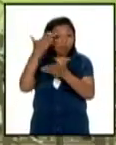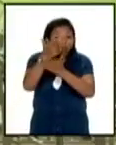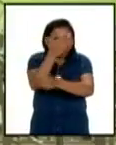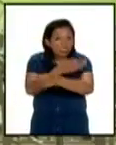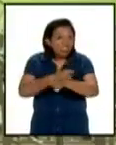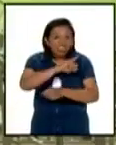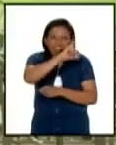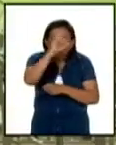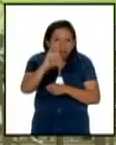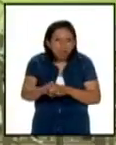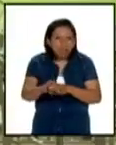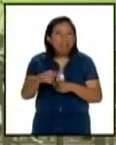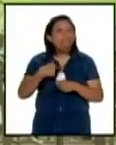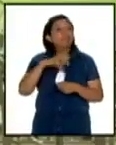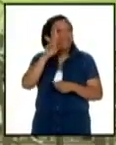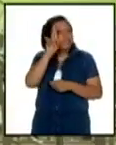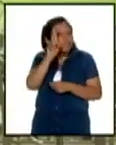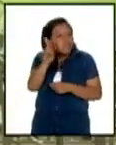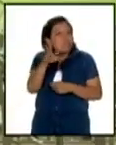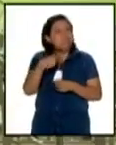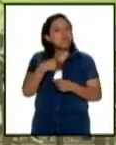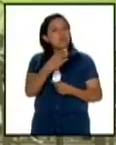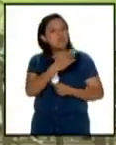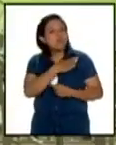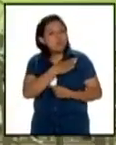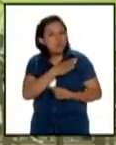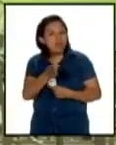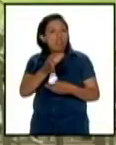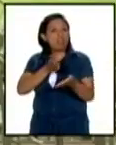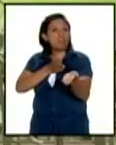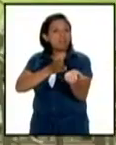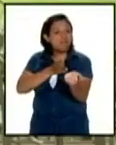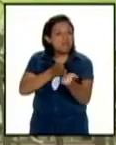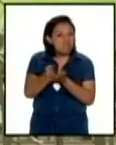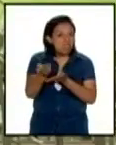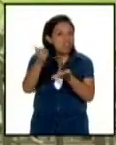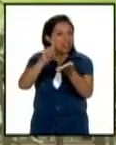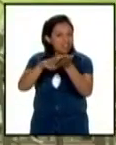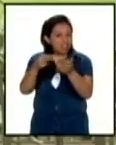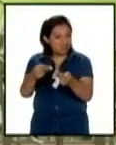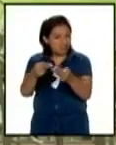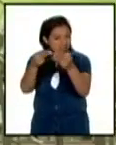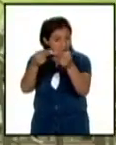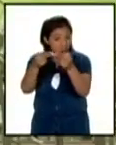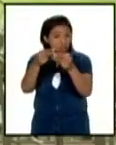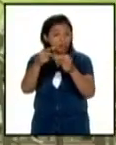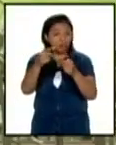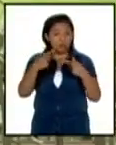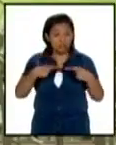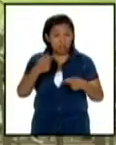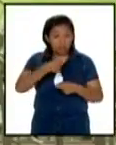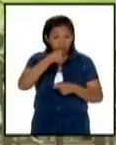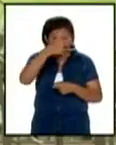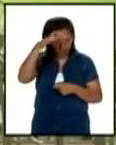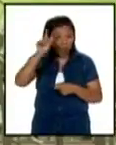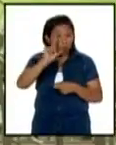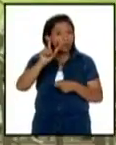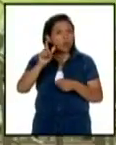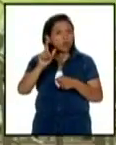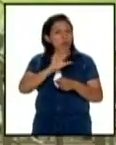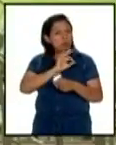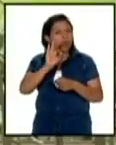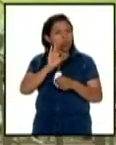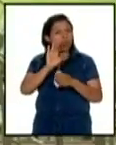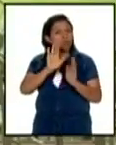súper respetuoso, es muy generoso, es leal para las empresas. Un adulto mayor, cuando se le da la oportunidad de trabajar,